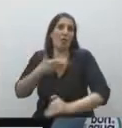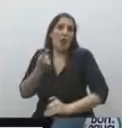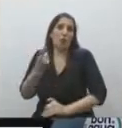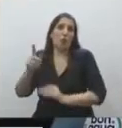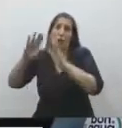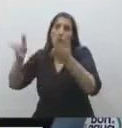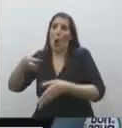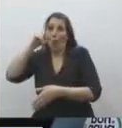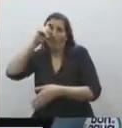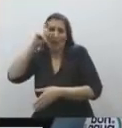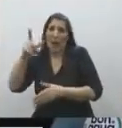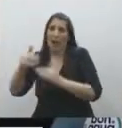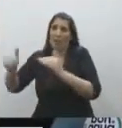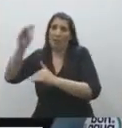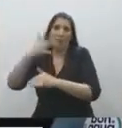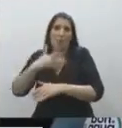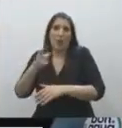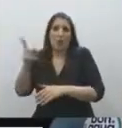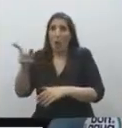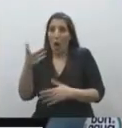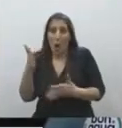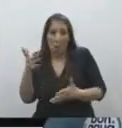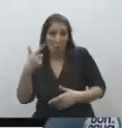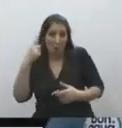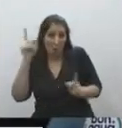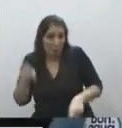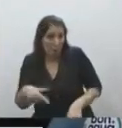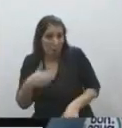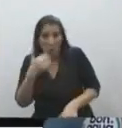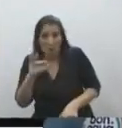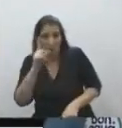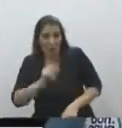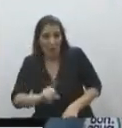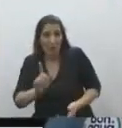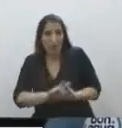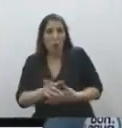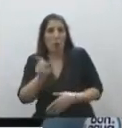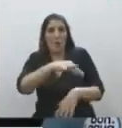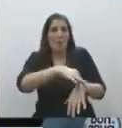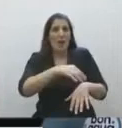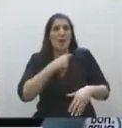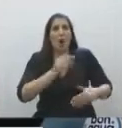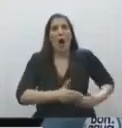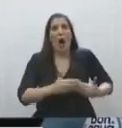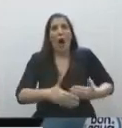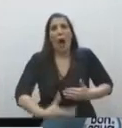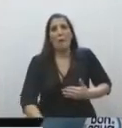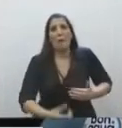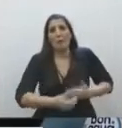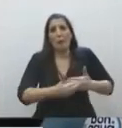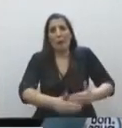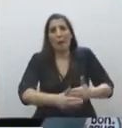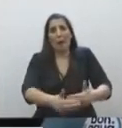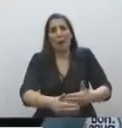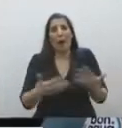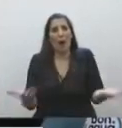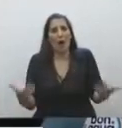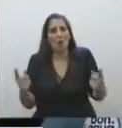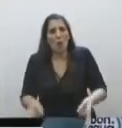súper importante. A veces el ciudadano siempre dice, bueno, pero uno más, uno menos. No, no. La presencia de todos es lo que